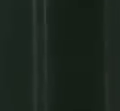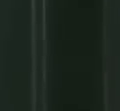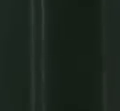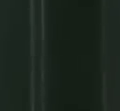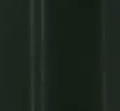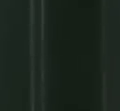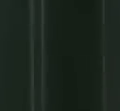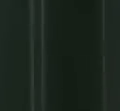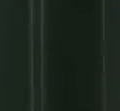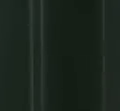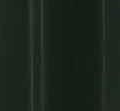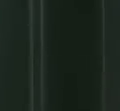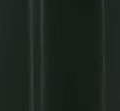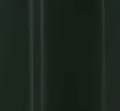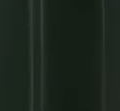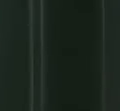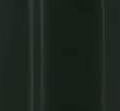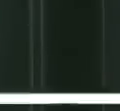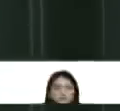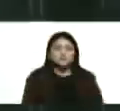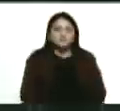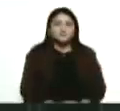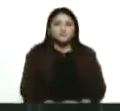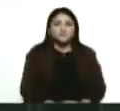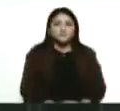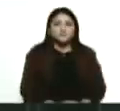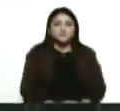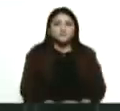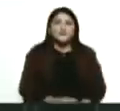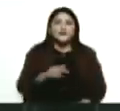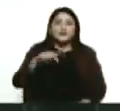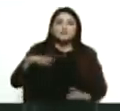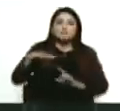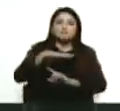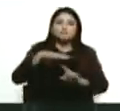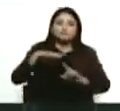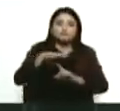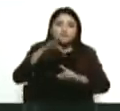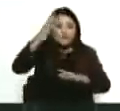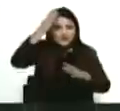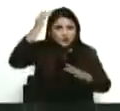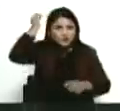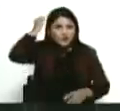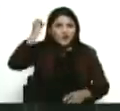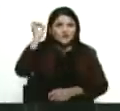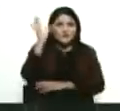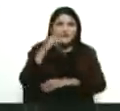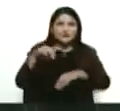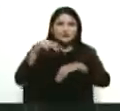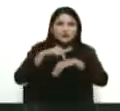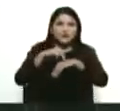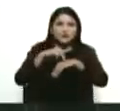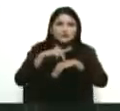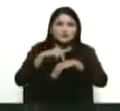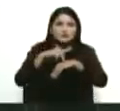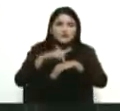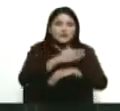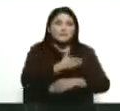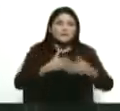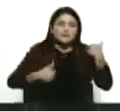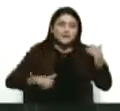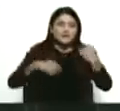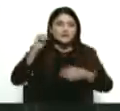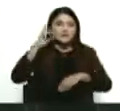Así es, saludos amigos de Venezolana de Televisión. A esta hora nos encontramos del Salón Francisco de Miranda del Palacio Federal Legislativo, donde el presidente del Parlamento